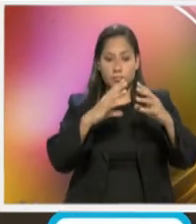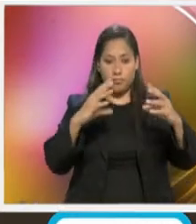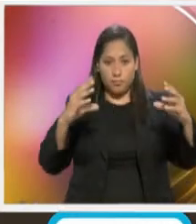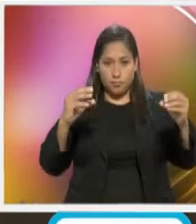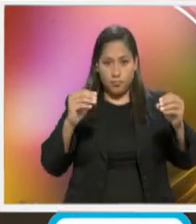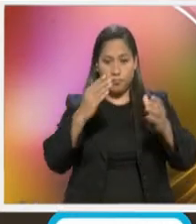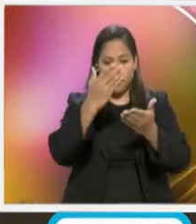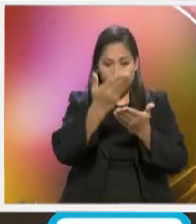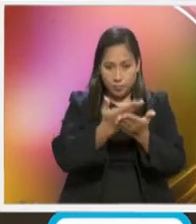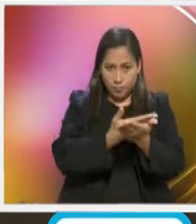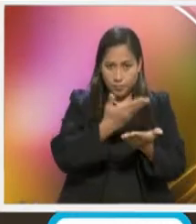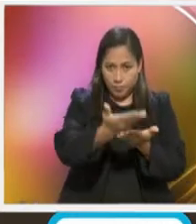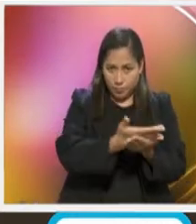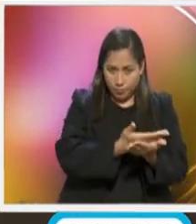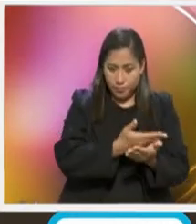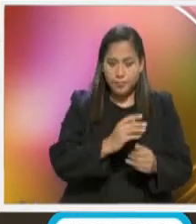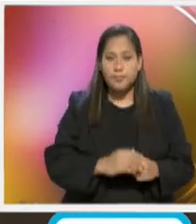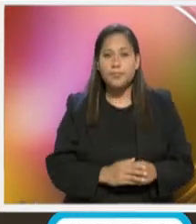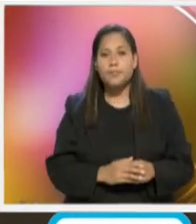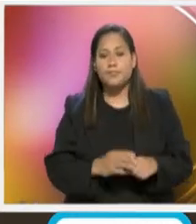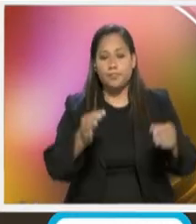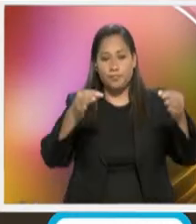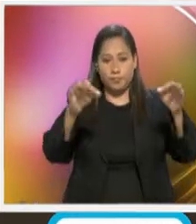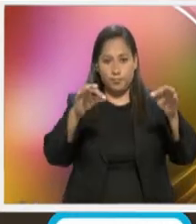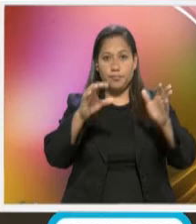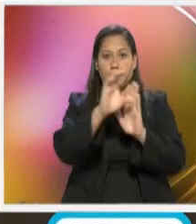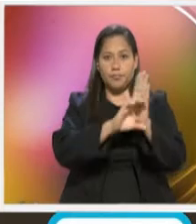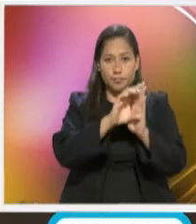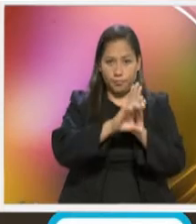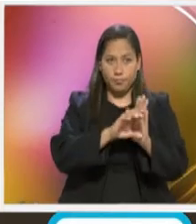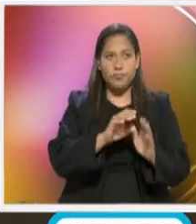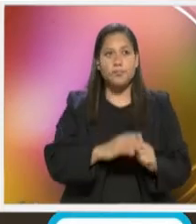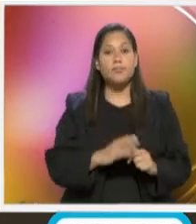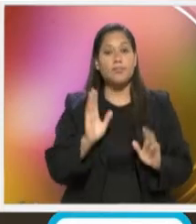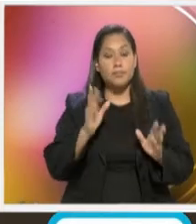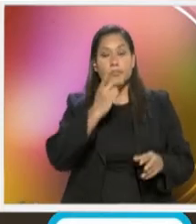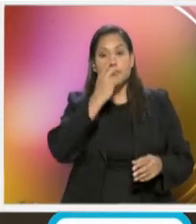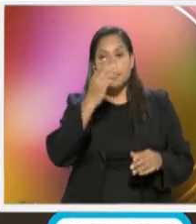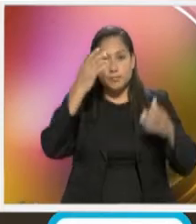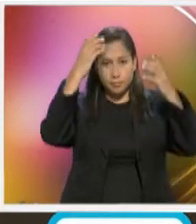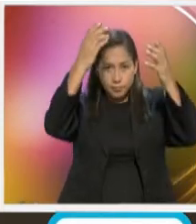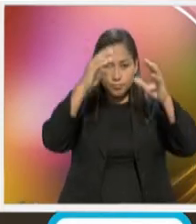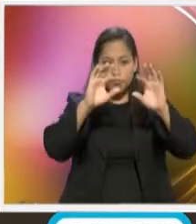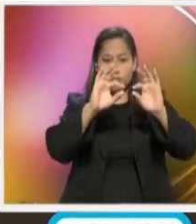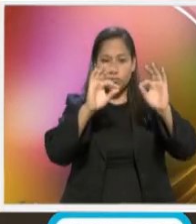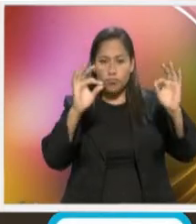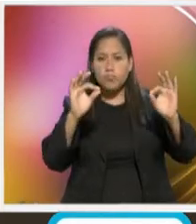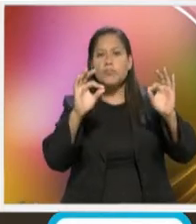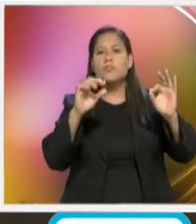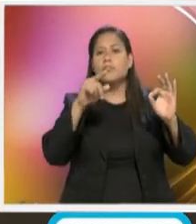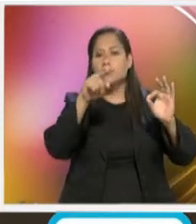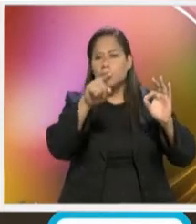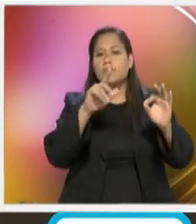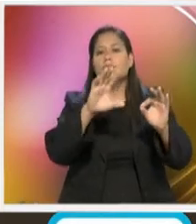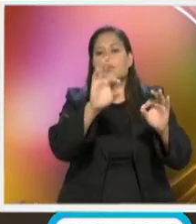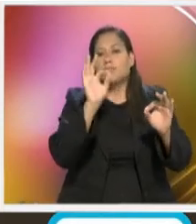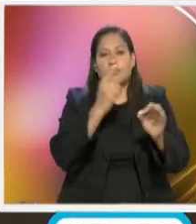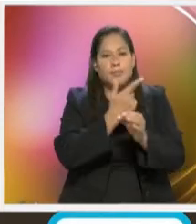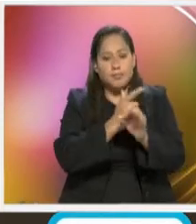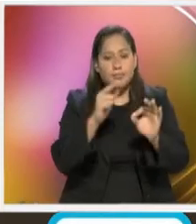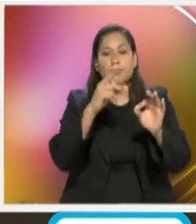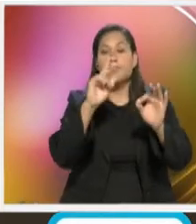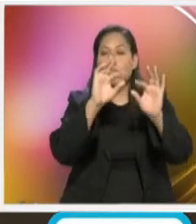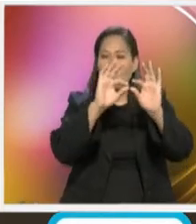calabacitas cortadas en lámina, 12 rebanadas de jamón. Ya nos lo dijo el chef, que sea el que usted prefiera, pero que esté rebanado